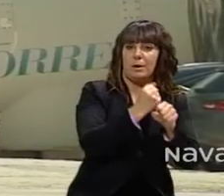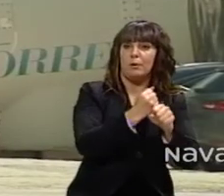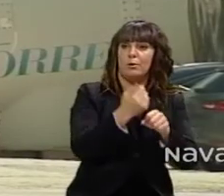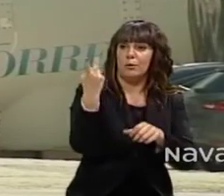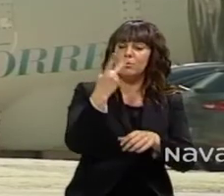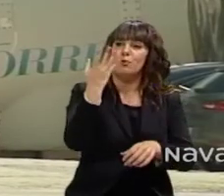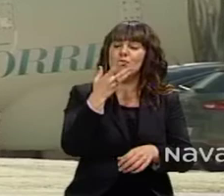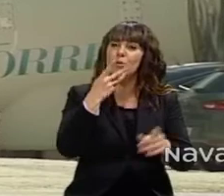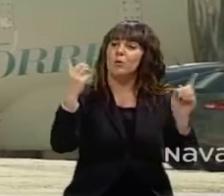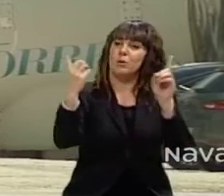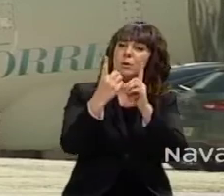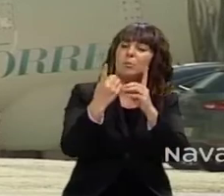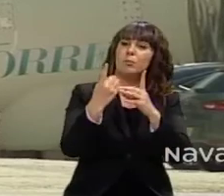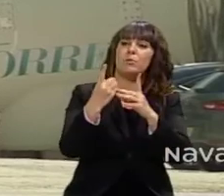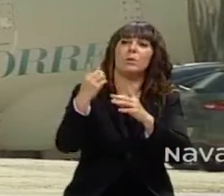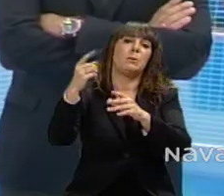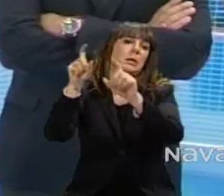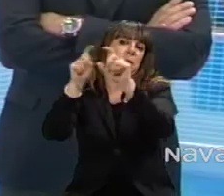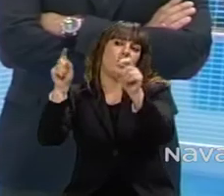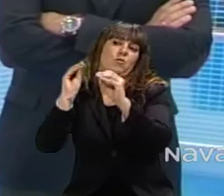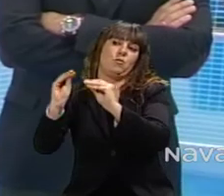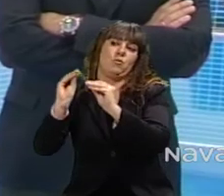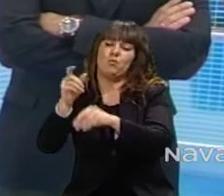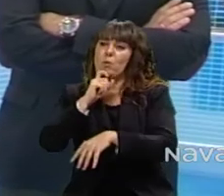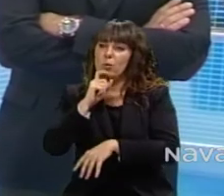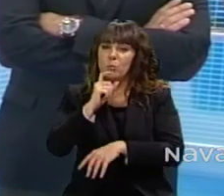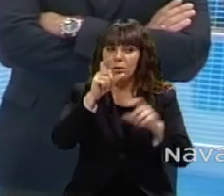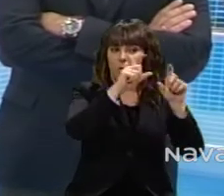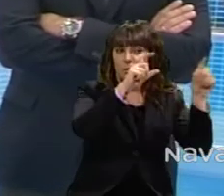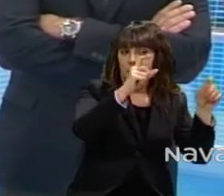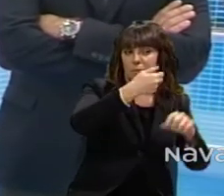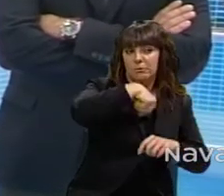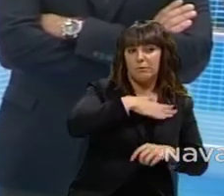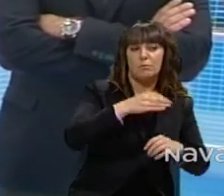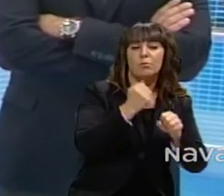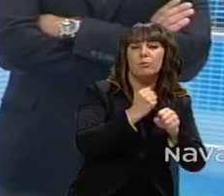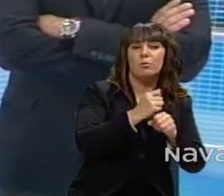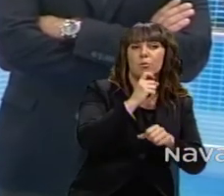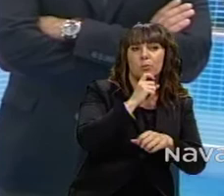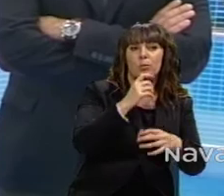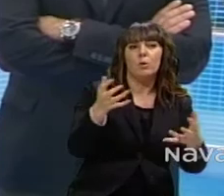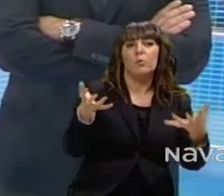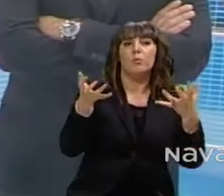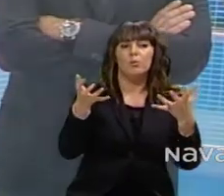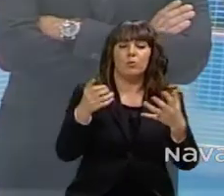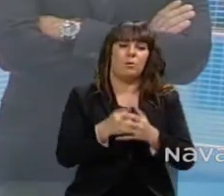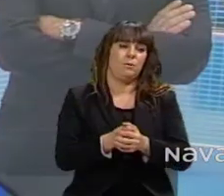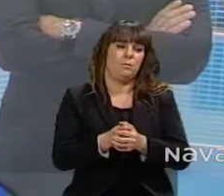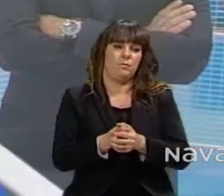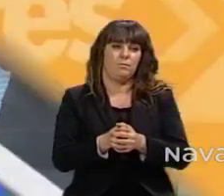conocernos y saber las potenciales ventajas que podría tener para nosotros el tener una implantación en su estado.